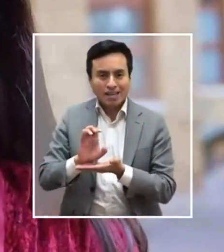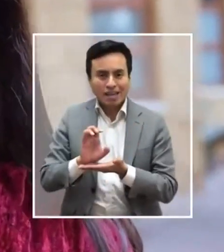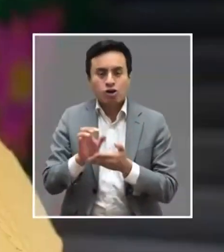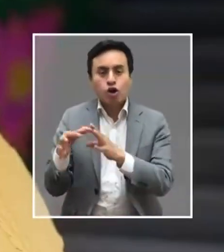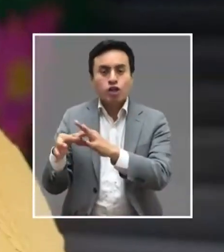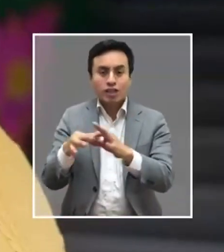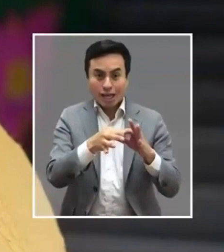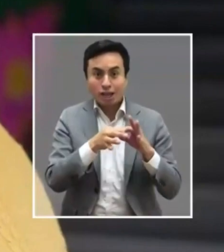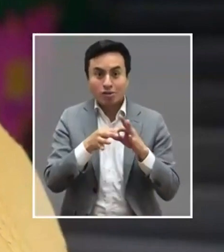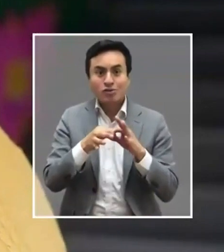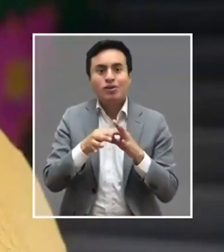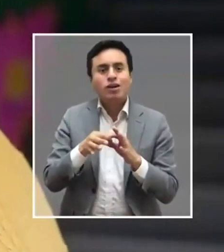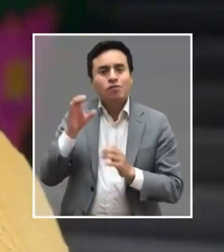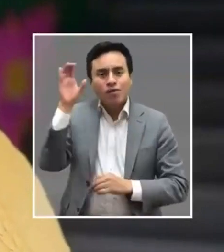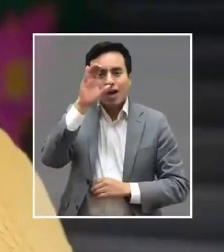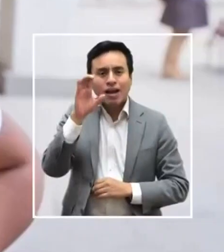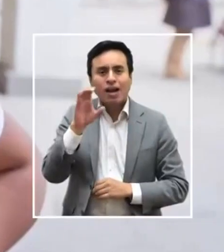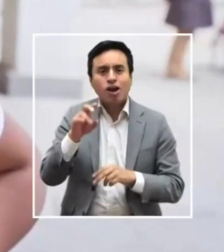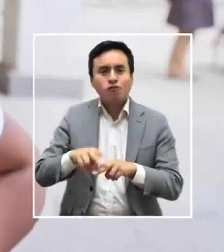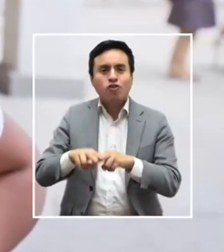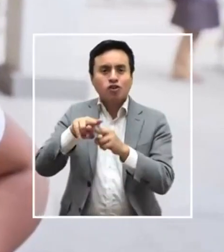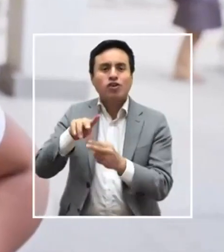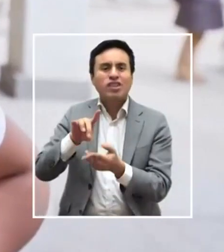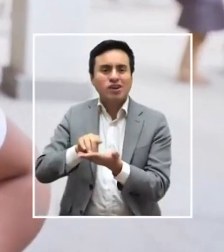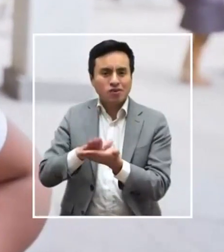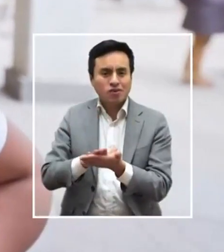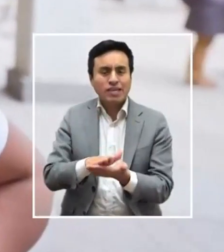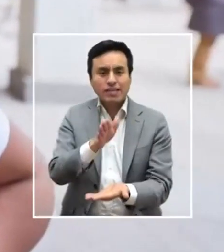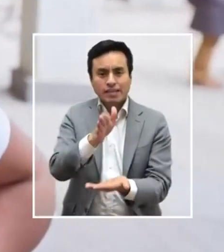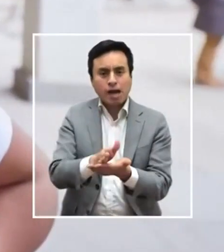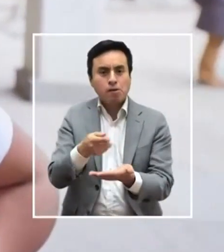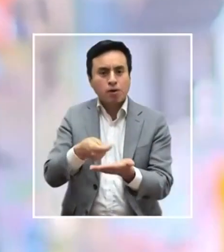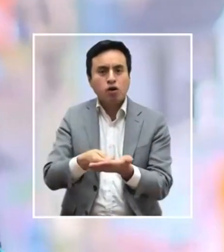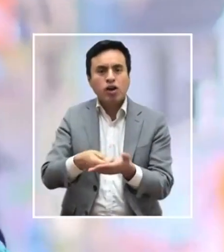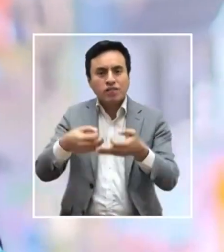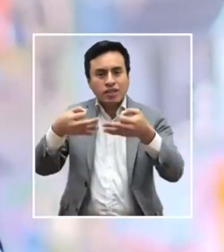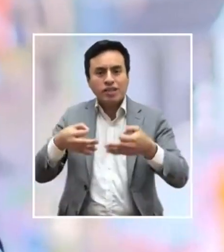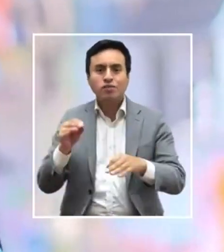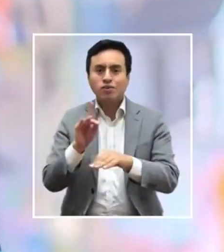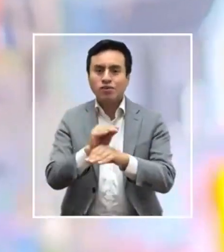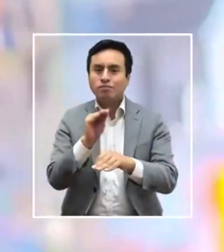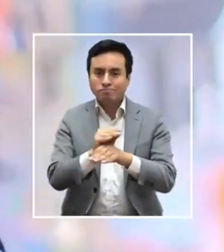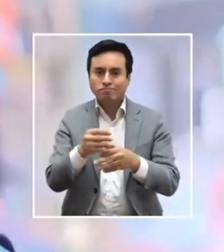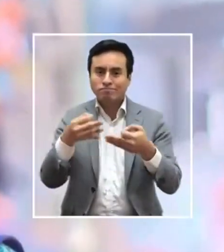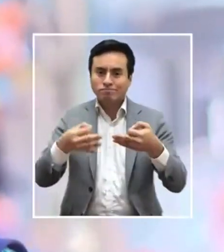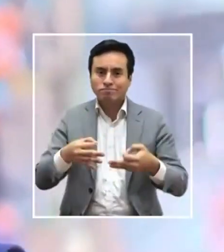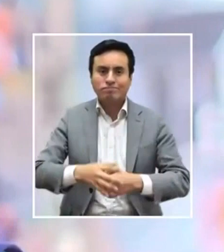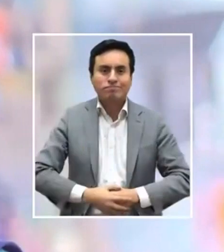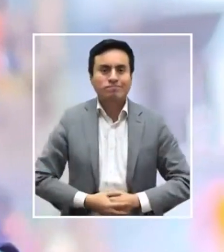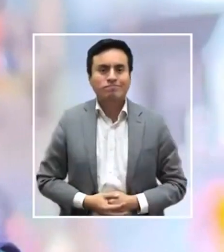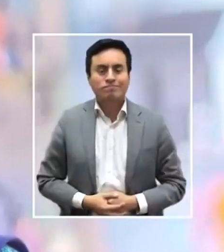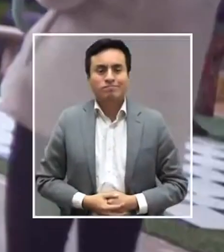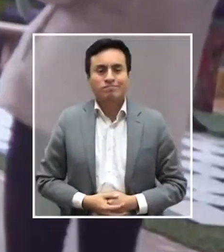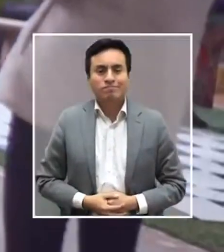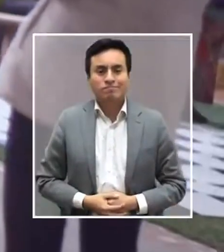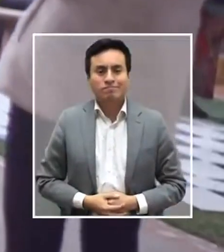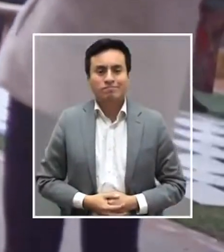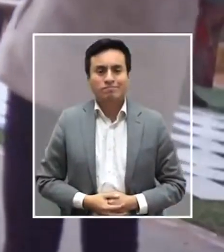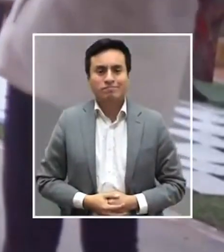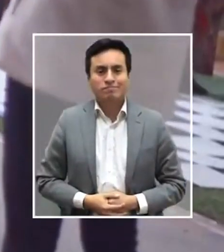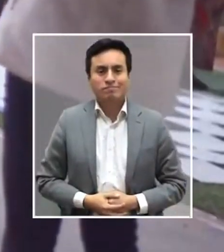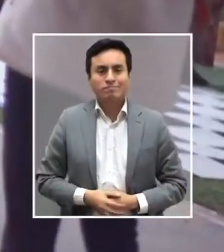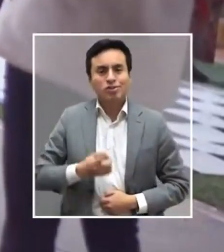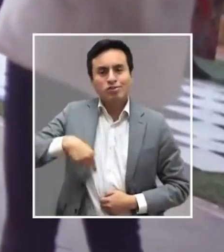retenciones durante cada año con los respectivos formularios que se hacen. Son diversos mecanismos en donde entonces el Estado, por medio de